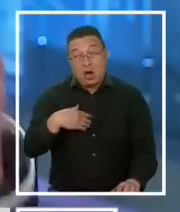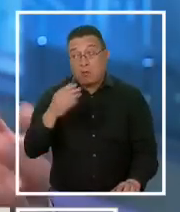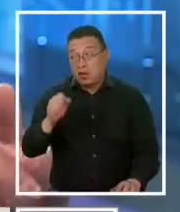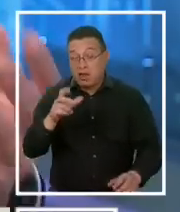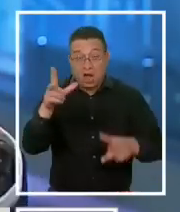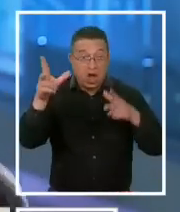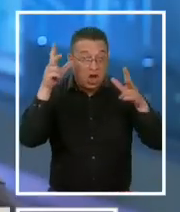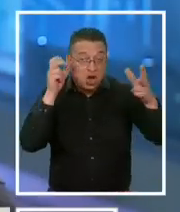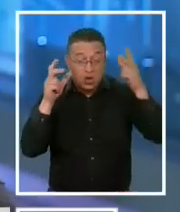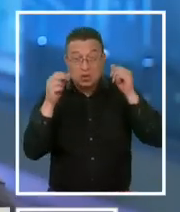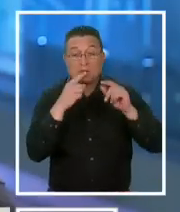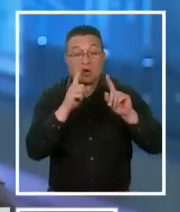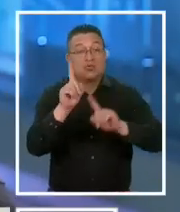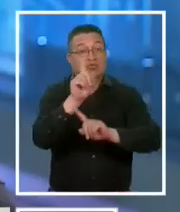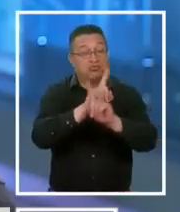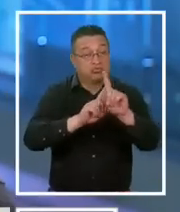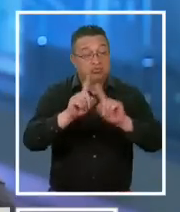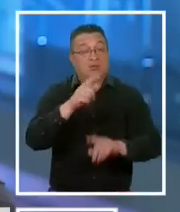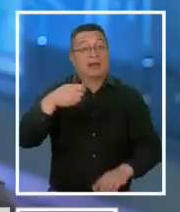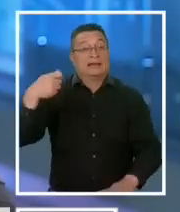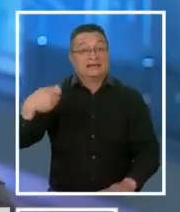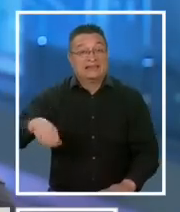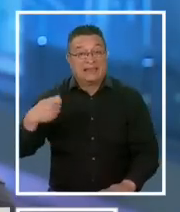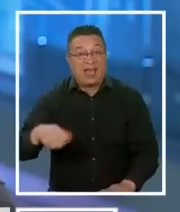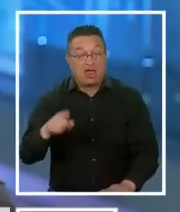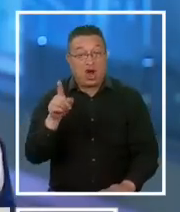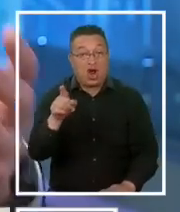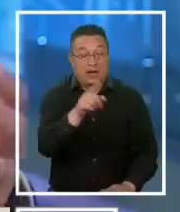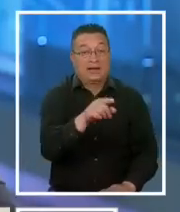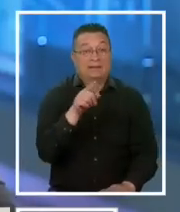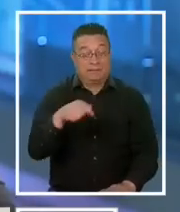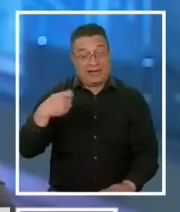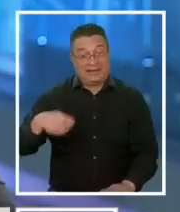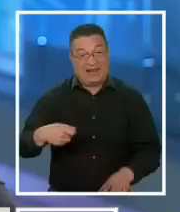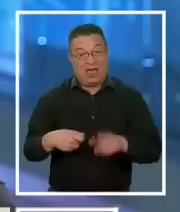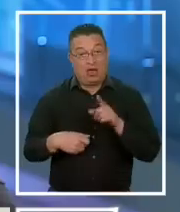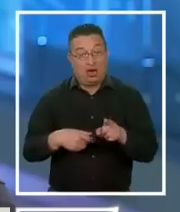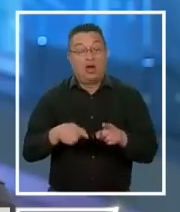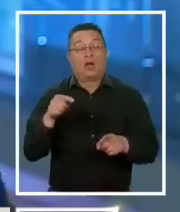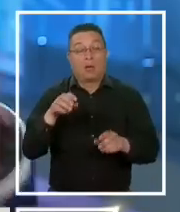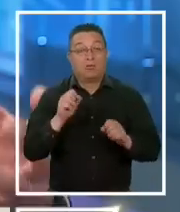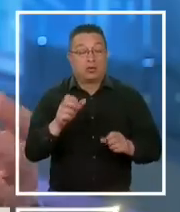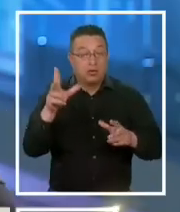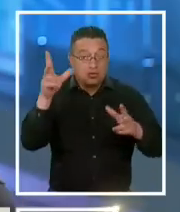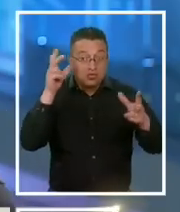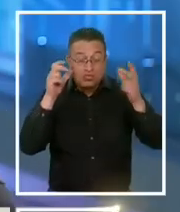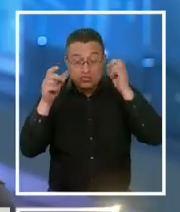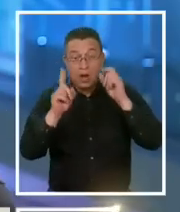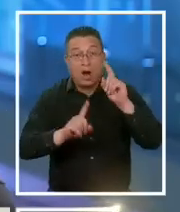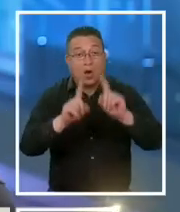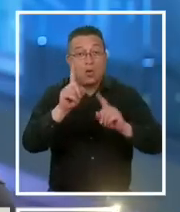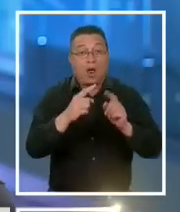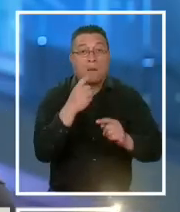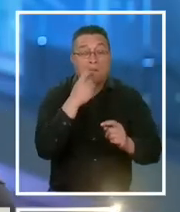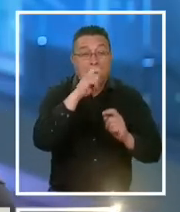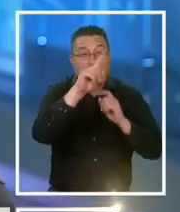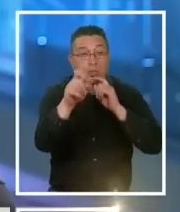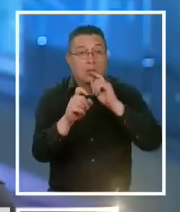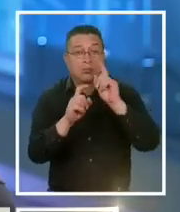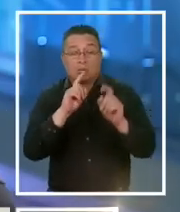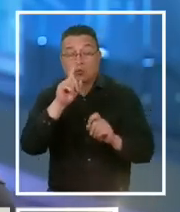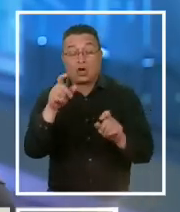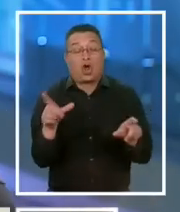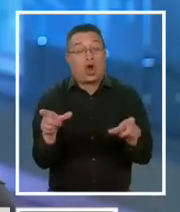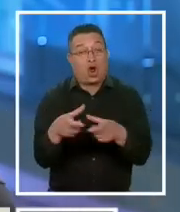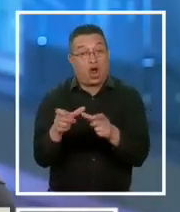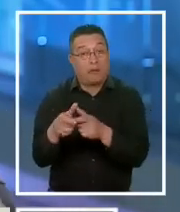de los argumentos que dieron los señores senadores en el senado y de hecho lo que puede escuchar algunos de algunas preguntas que se suscitaron en